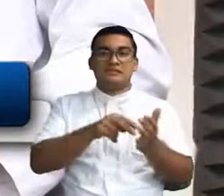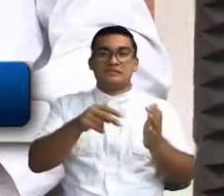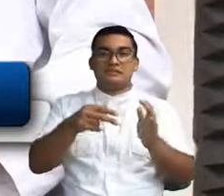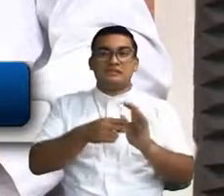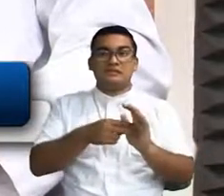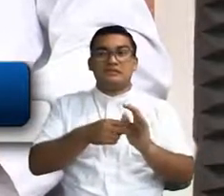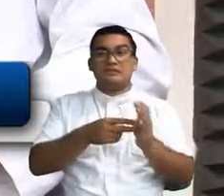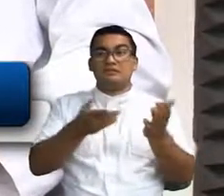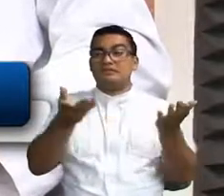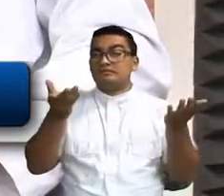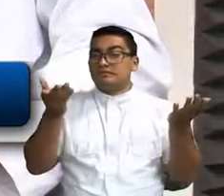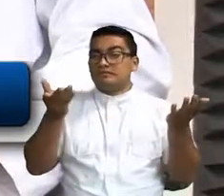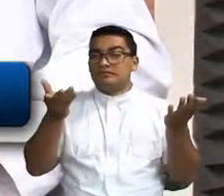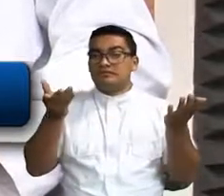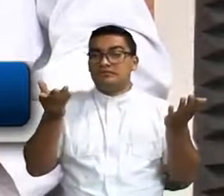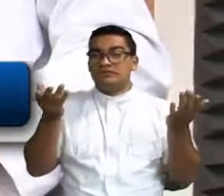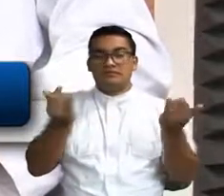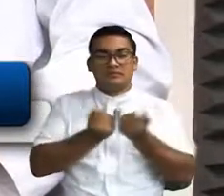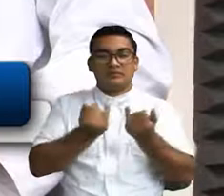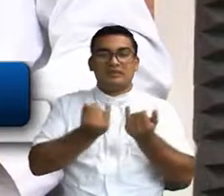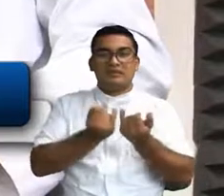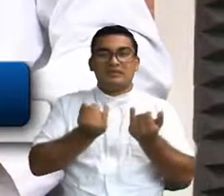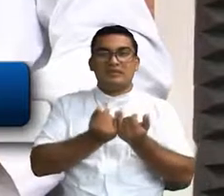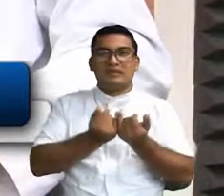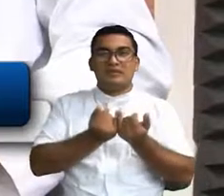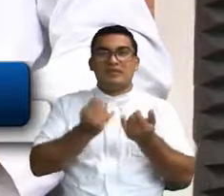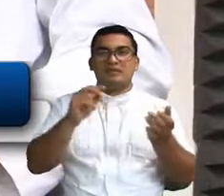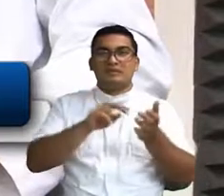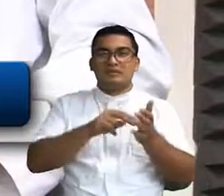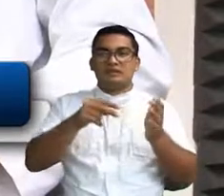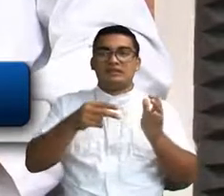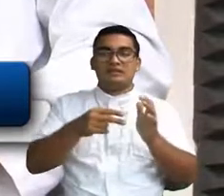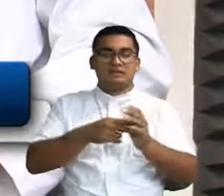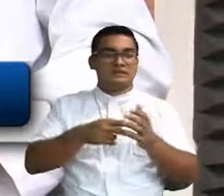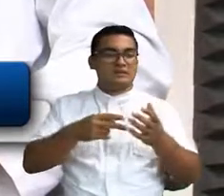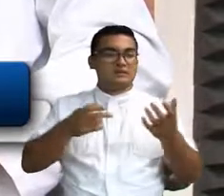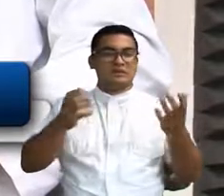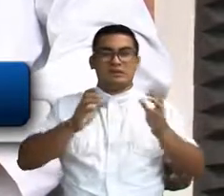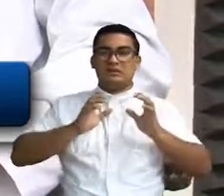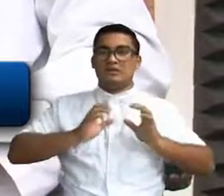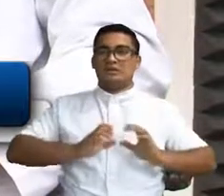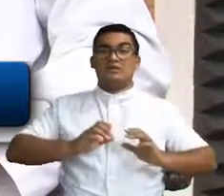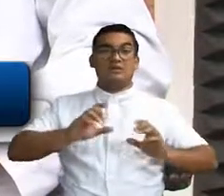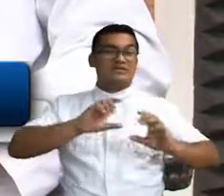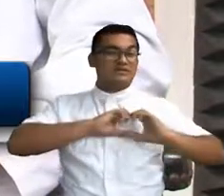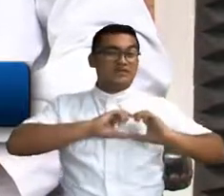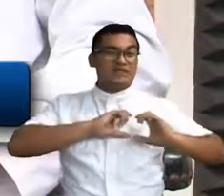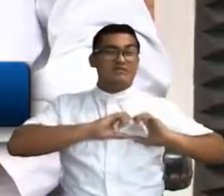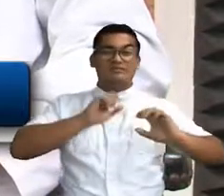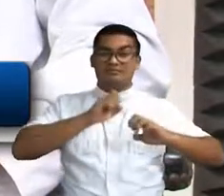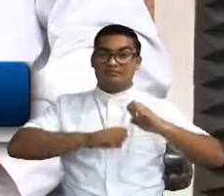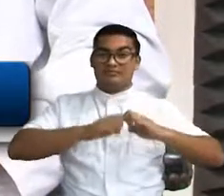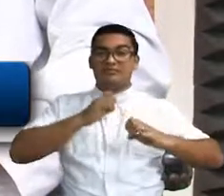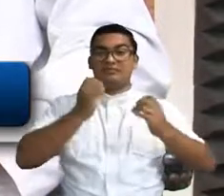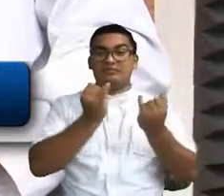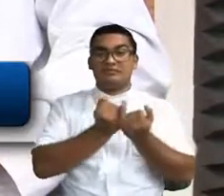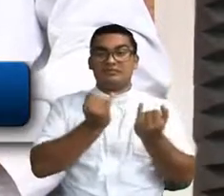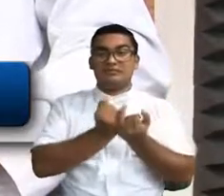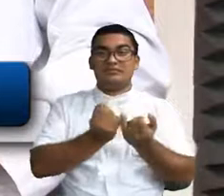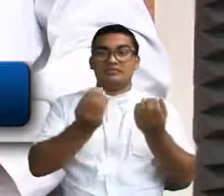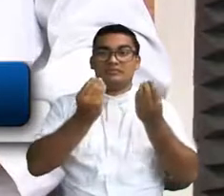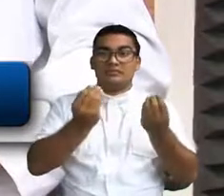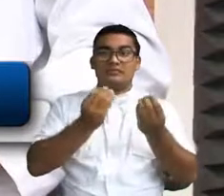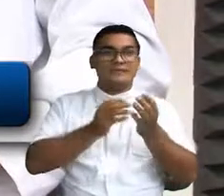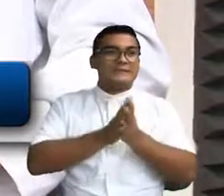una fuerte descarga eléctrica a lo que es nuestro corazón y le descarga muchos